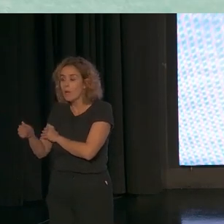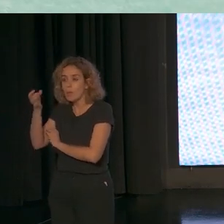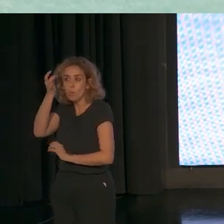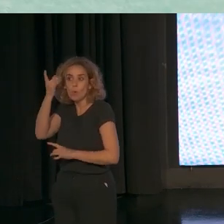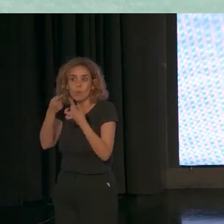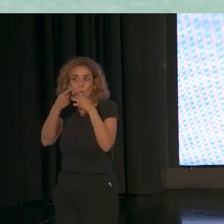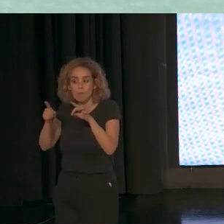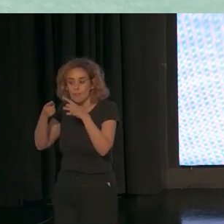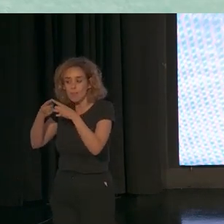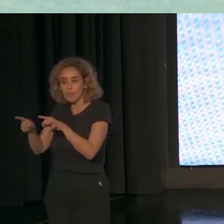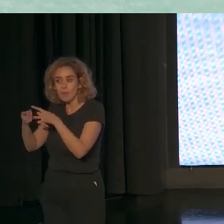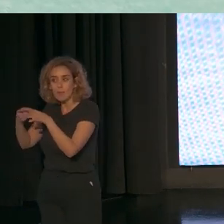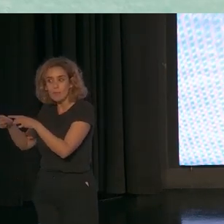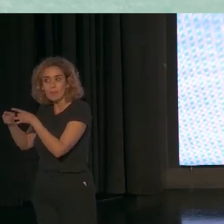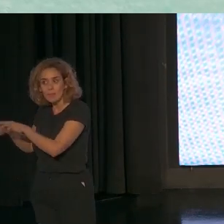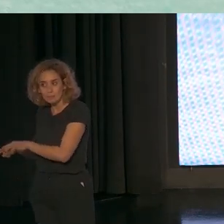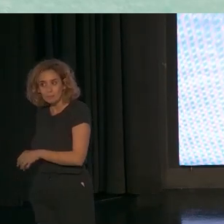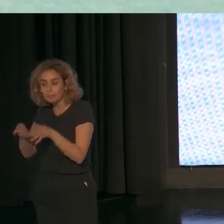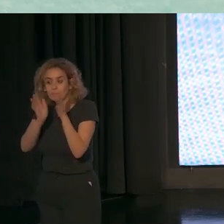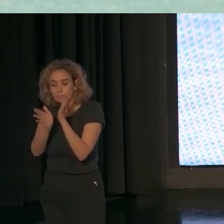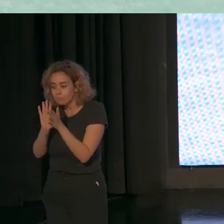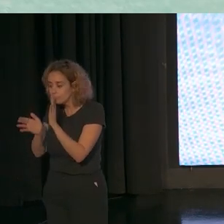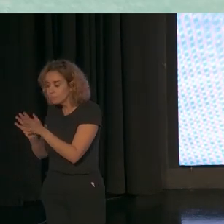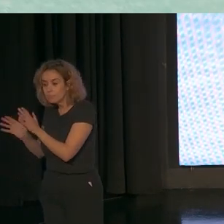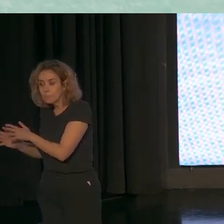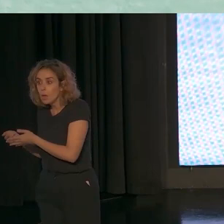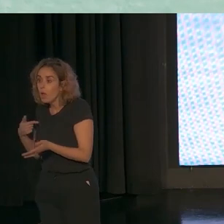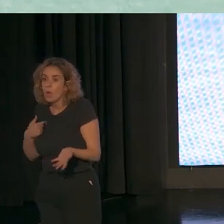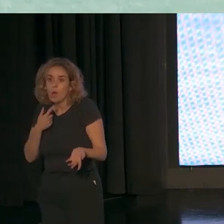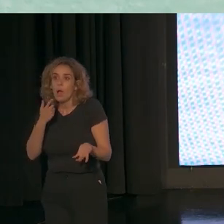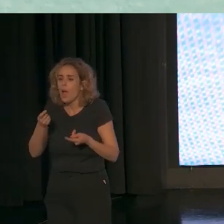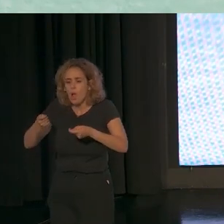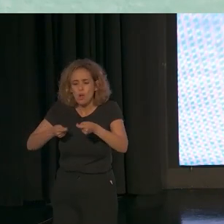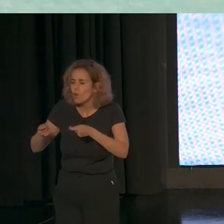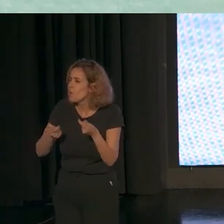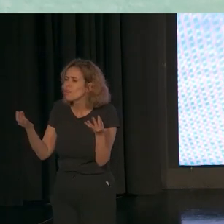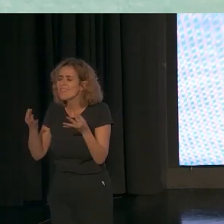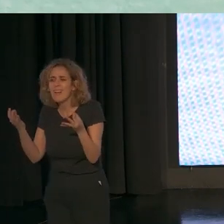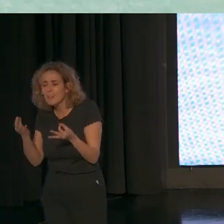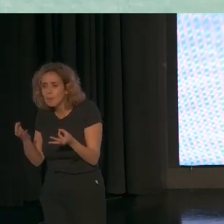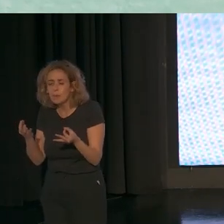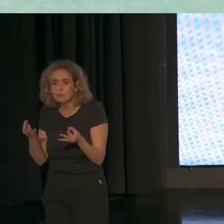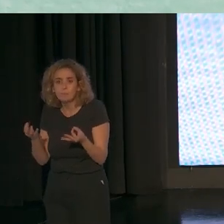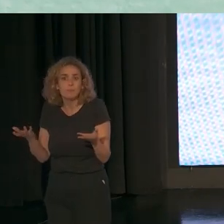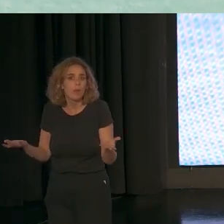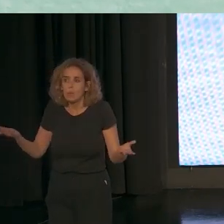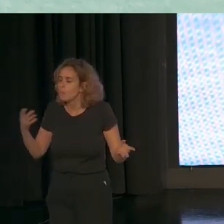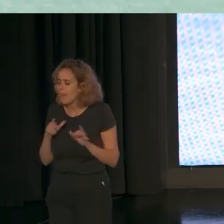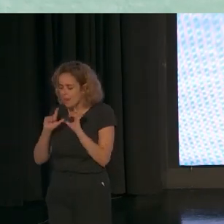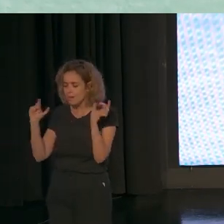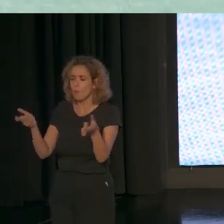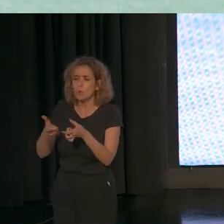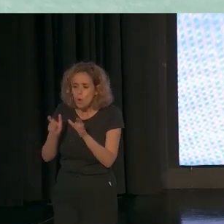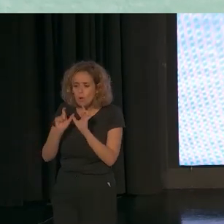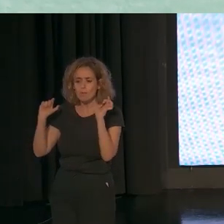ide cada uno con su ide Y entonces dice Ah bueno pues nos tenemos que coordinar nos tenemos que coordinar Y entonces venga reuniones de